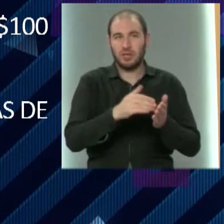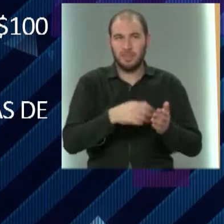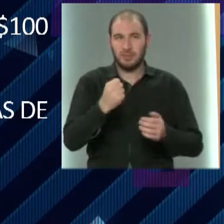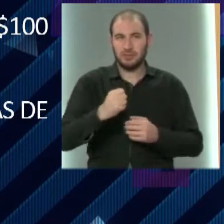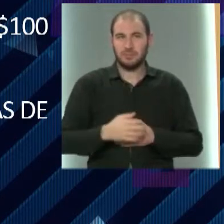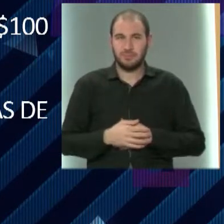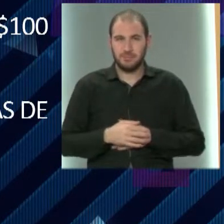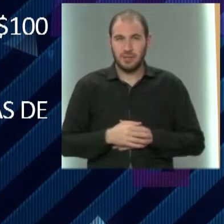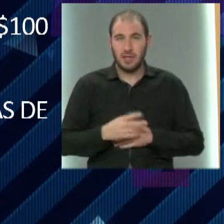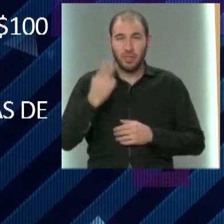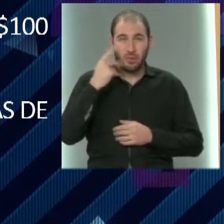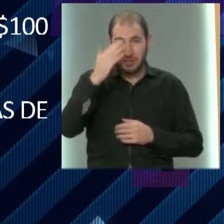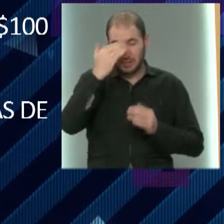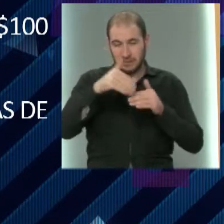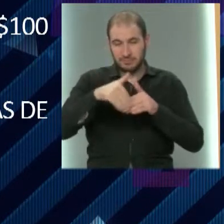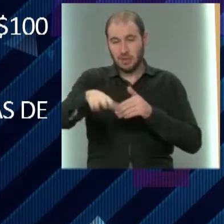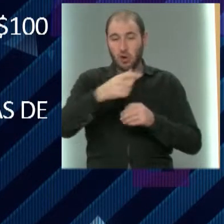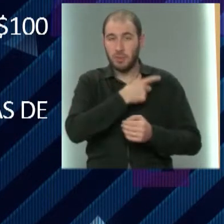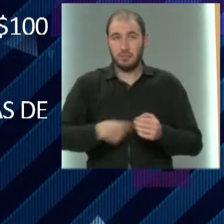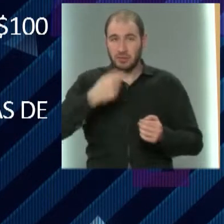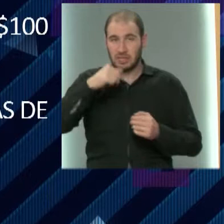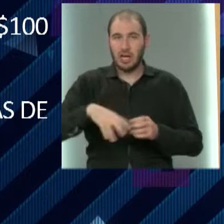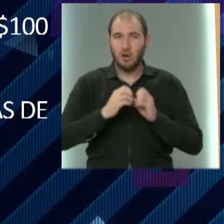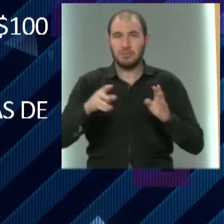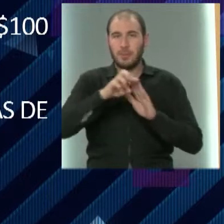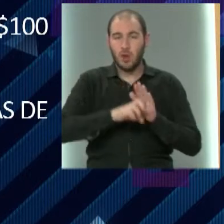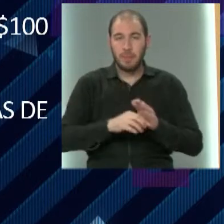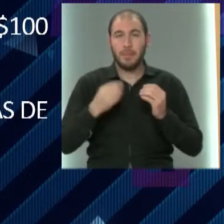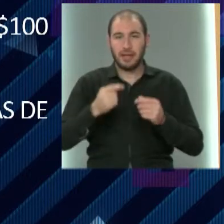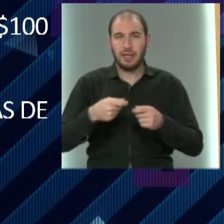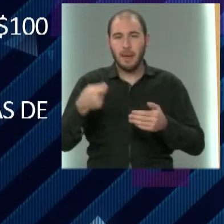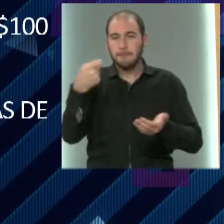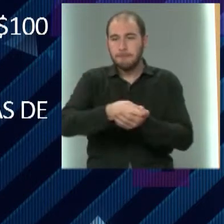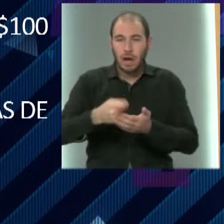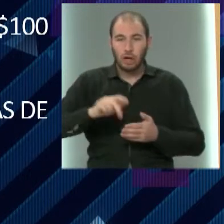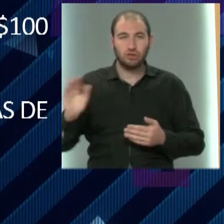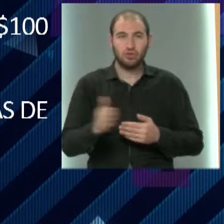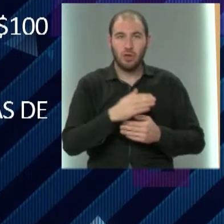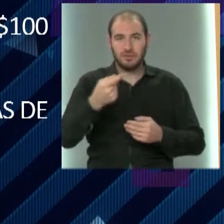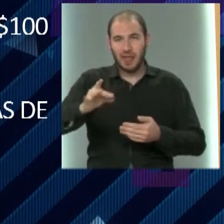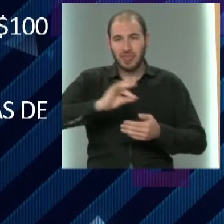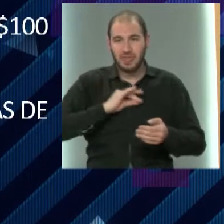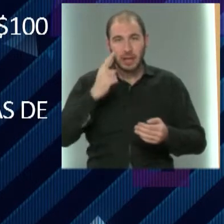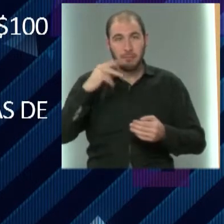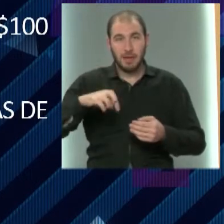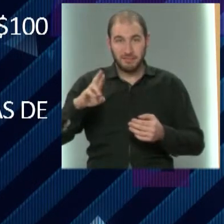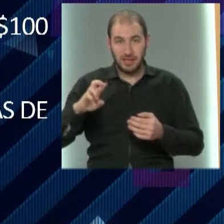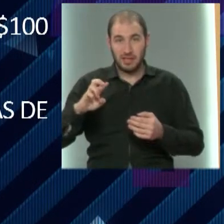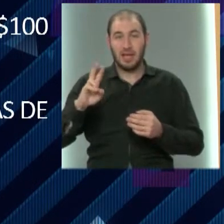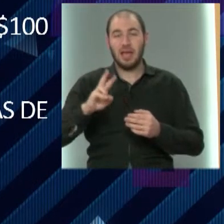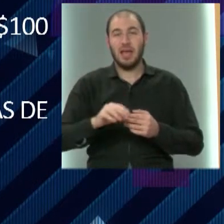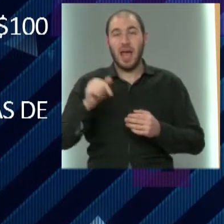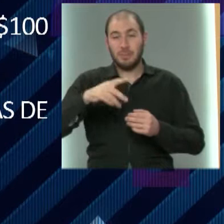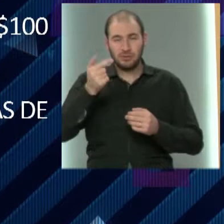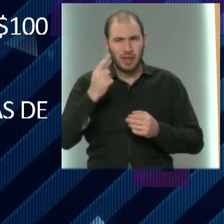pesos. Desde 2015, el actual gobierno provincial comenzó con el programa para que se regularicen las deudas de los morosos del IPB. Para eso deben identificar